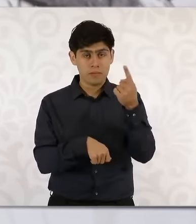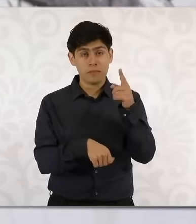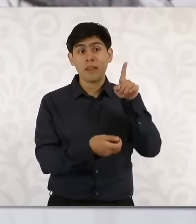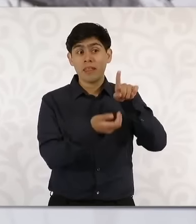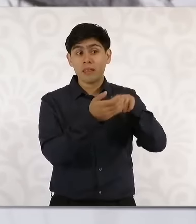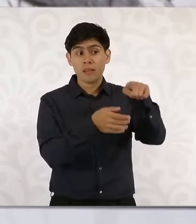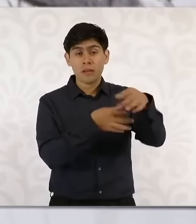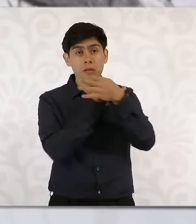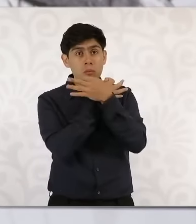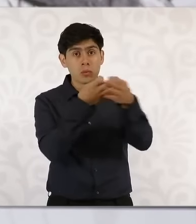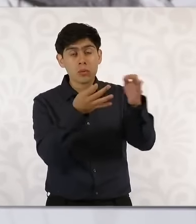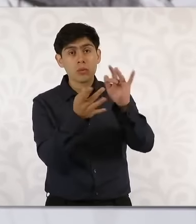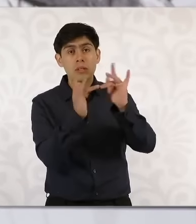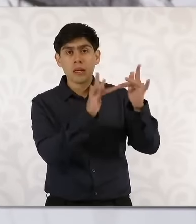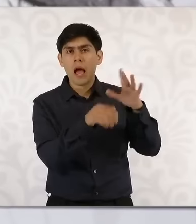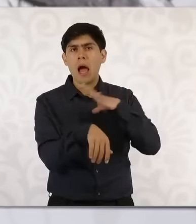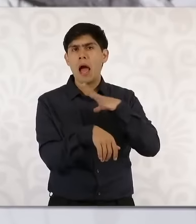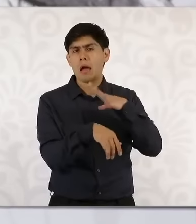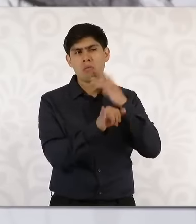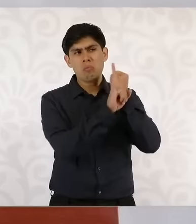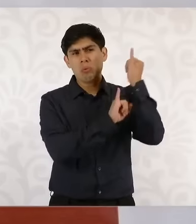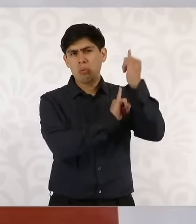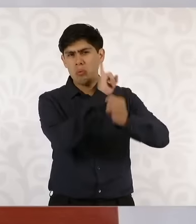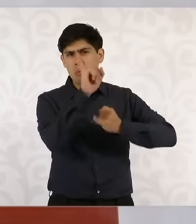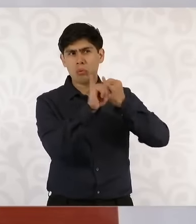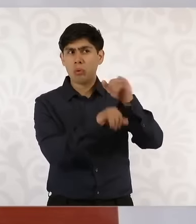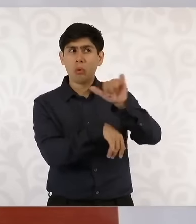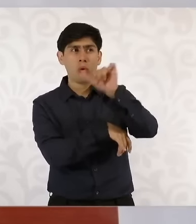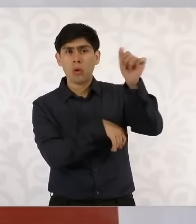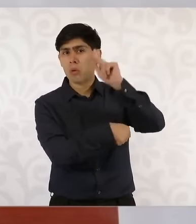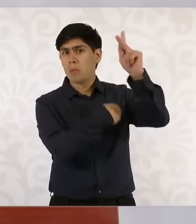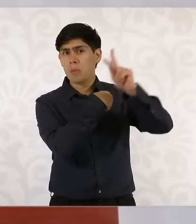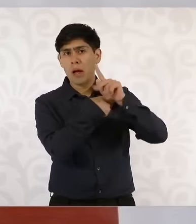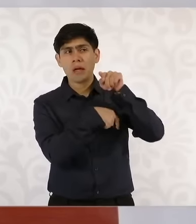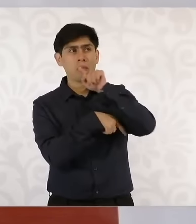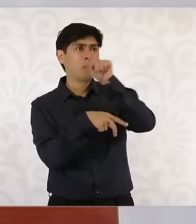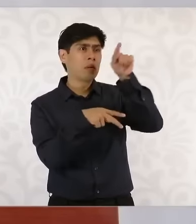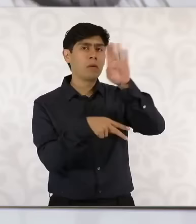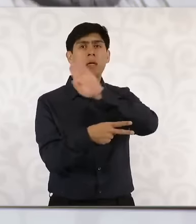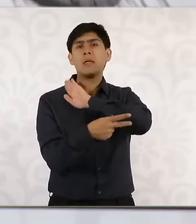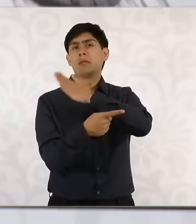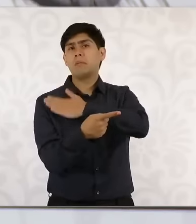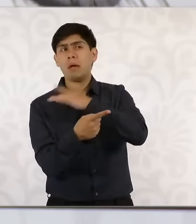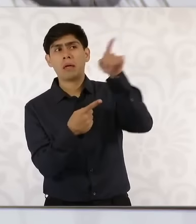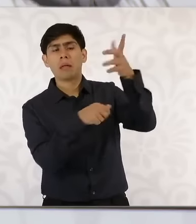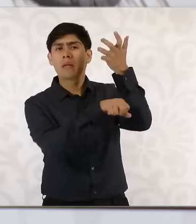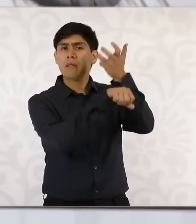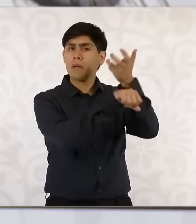cuentas internacionales, muchísimas cuentas extranjeras, de España, de Estados